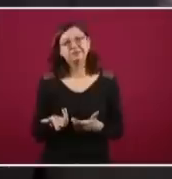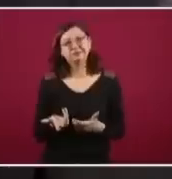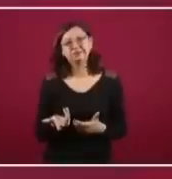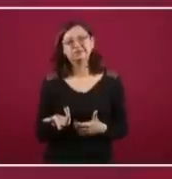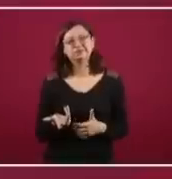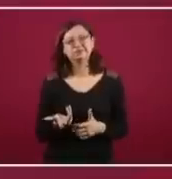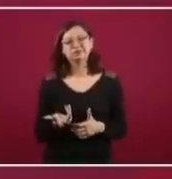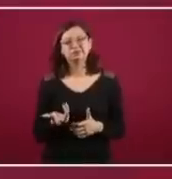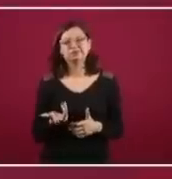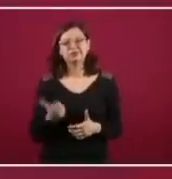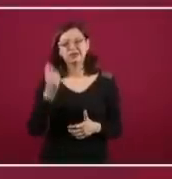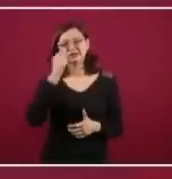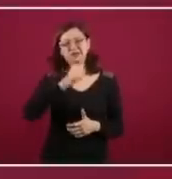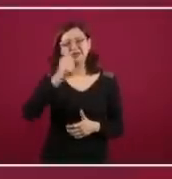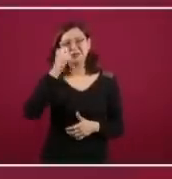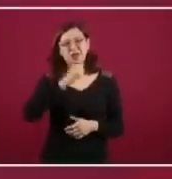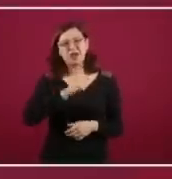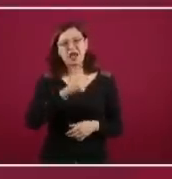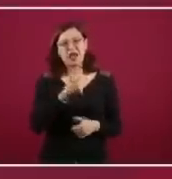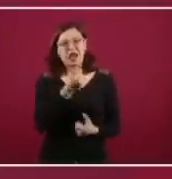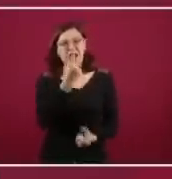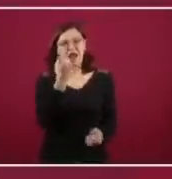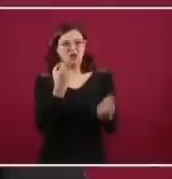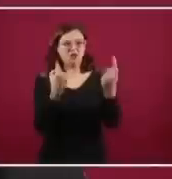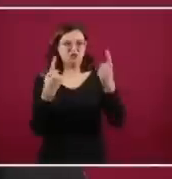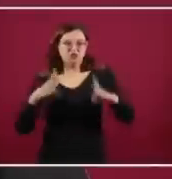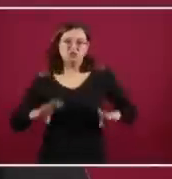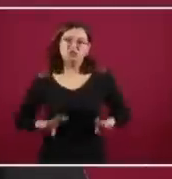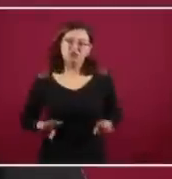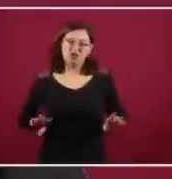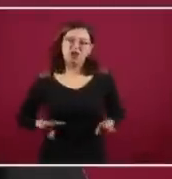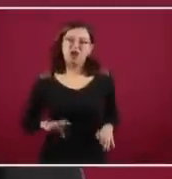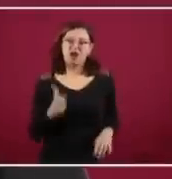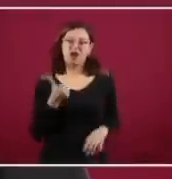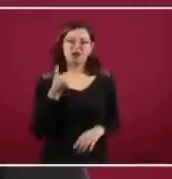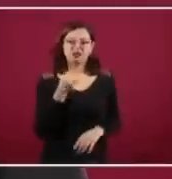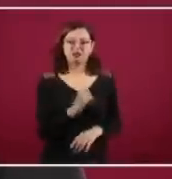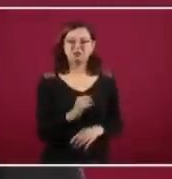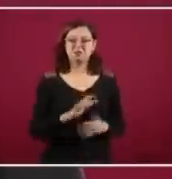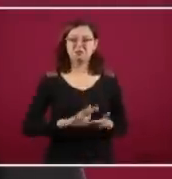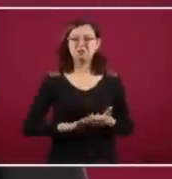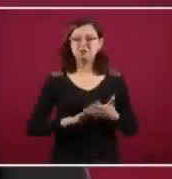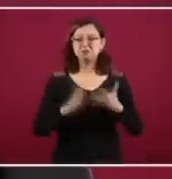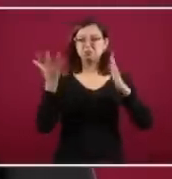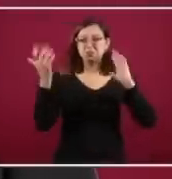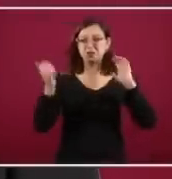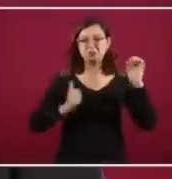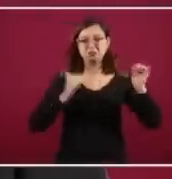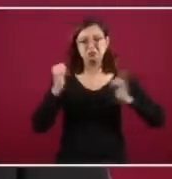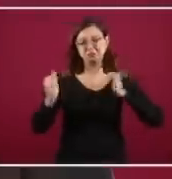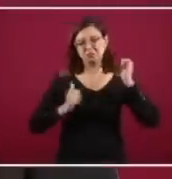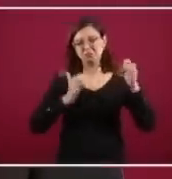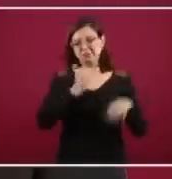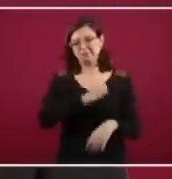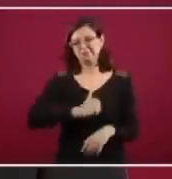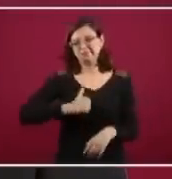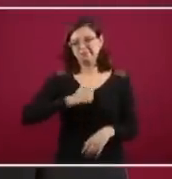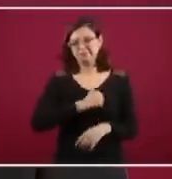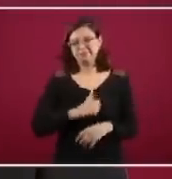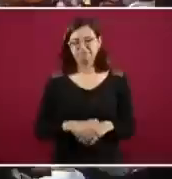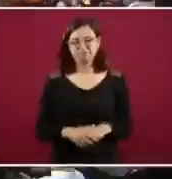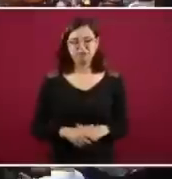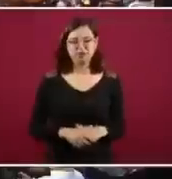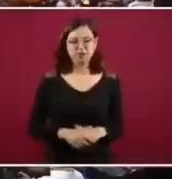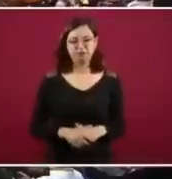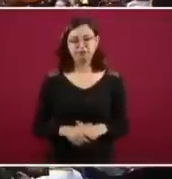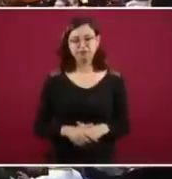que siempre desatan estos hechos lamentables.